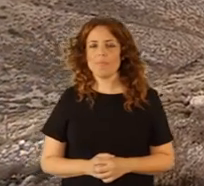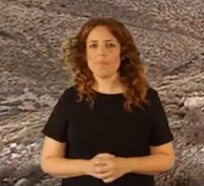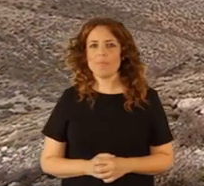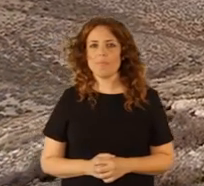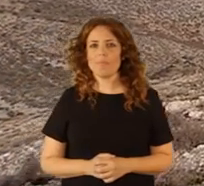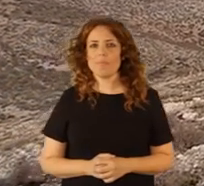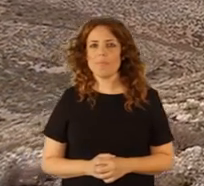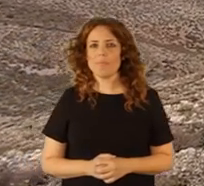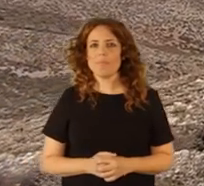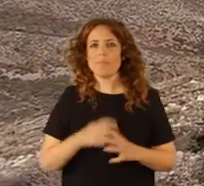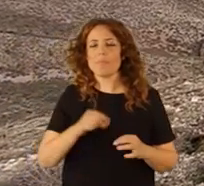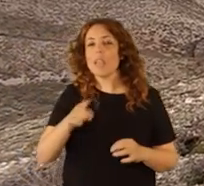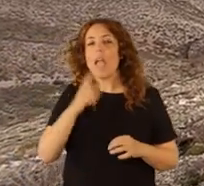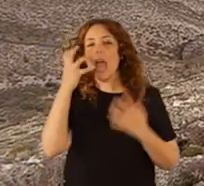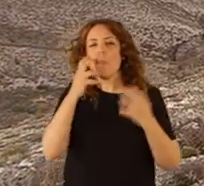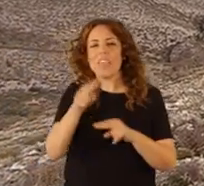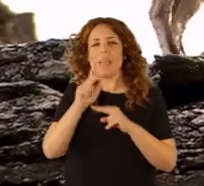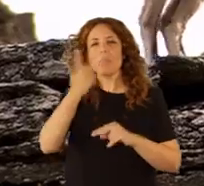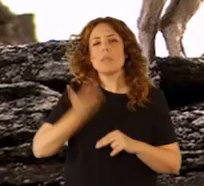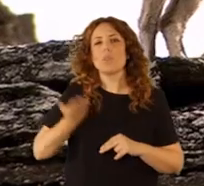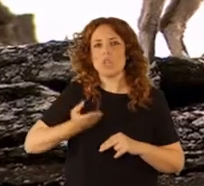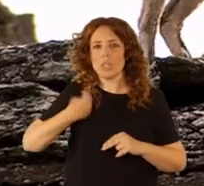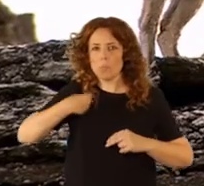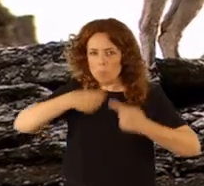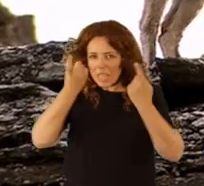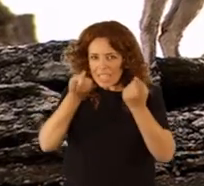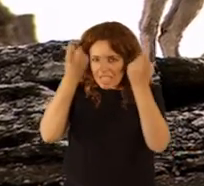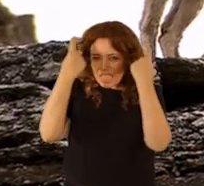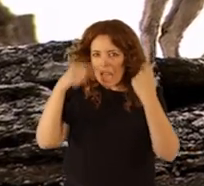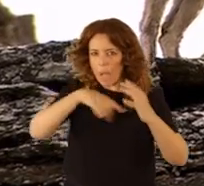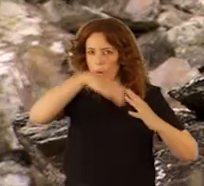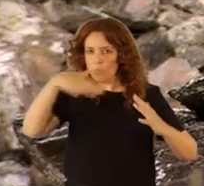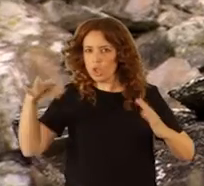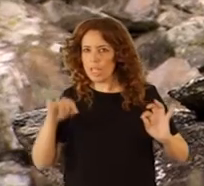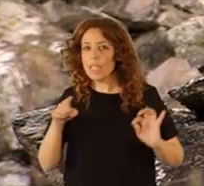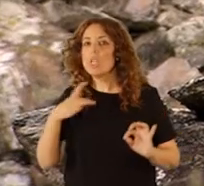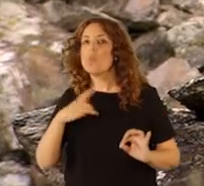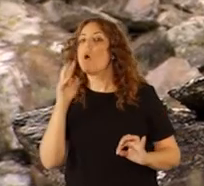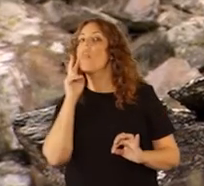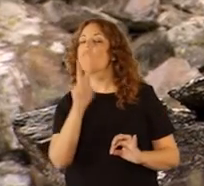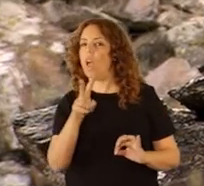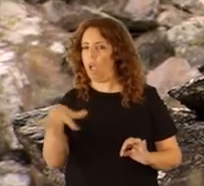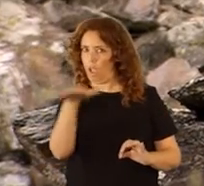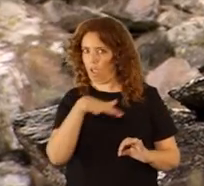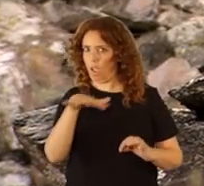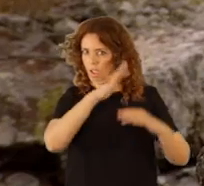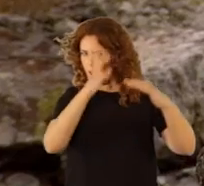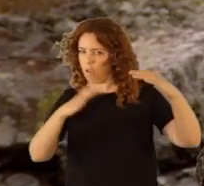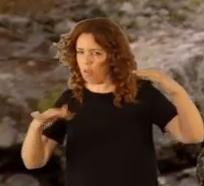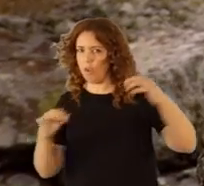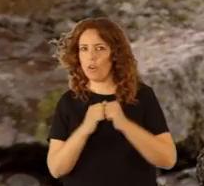nidos la especie cinegética más importante es la cabra montés cuya presencia se puede admirar en los